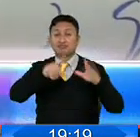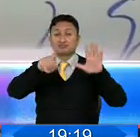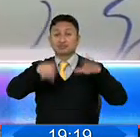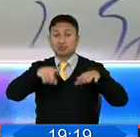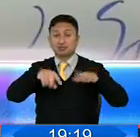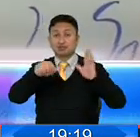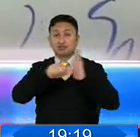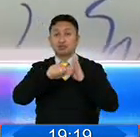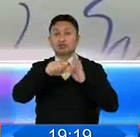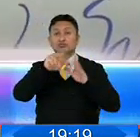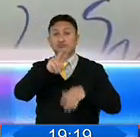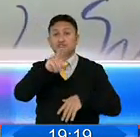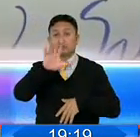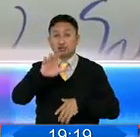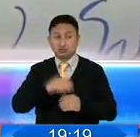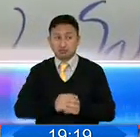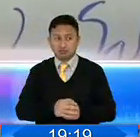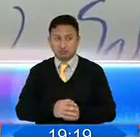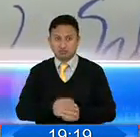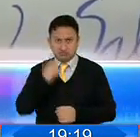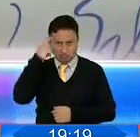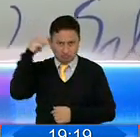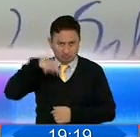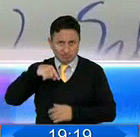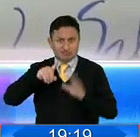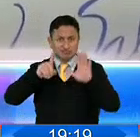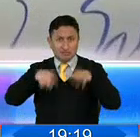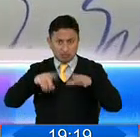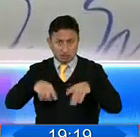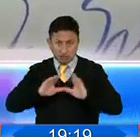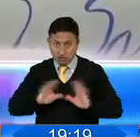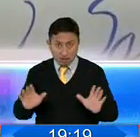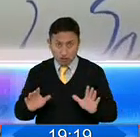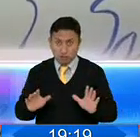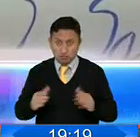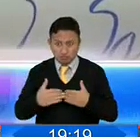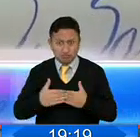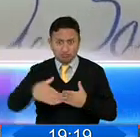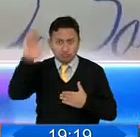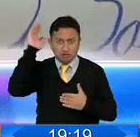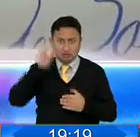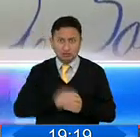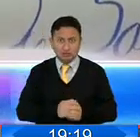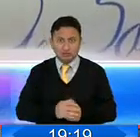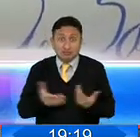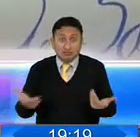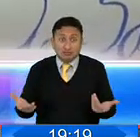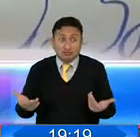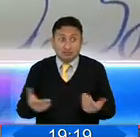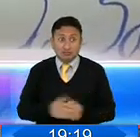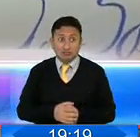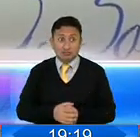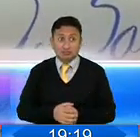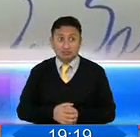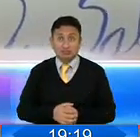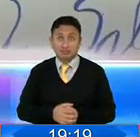al artículo 25, pero nosotros no pensamos que debe usarse los 6 meses, porque en los 6 meses se supone que deben estar ya con los